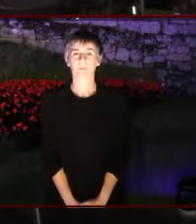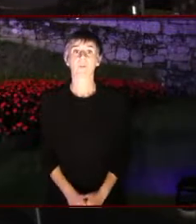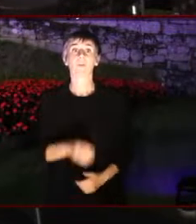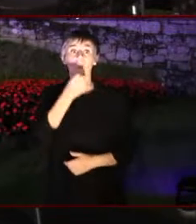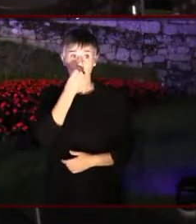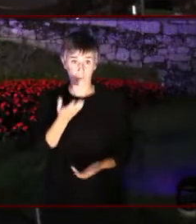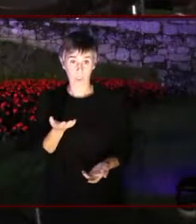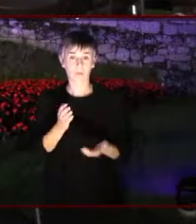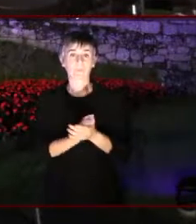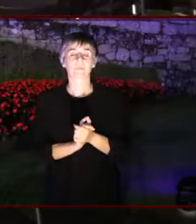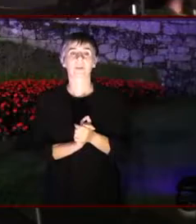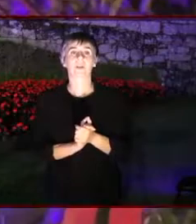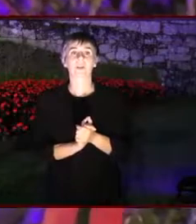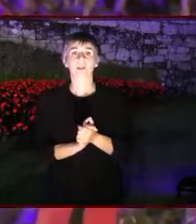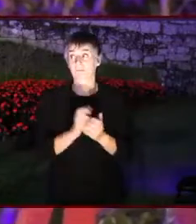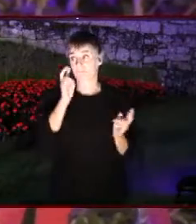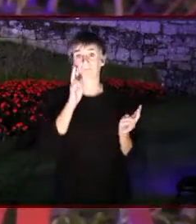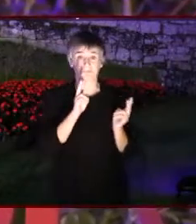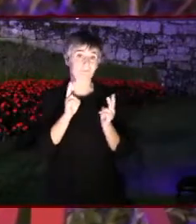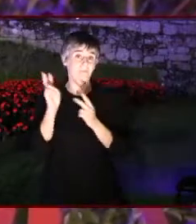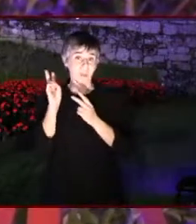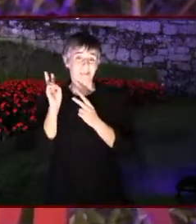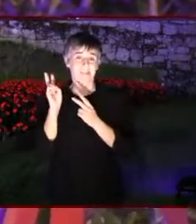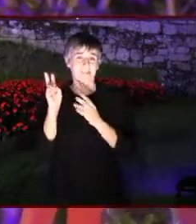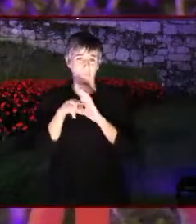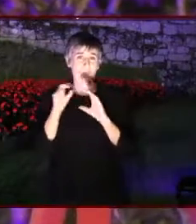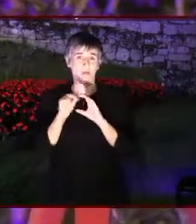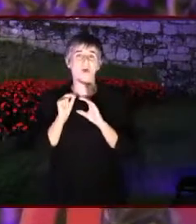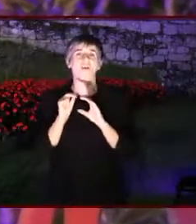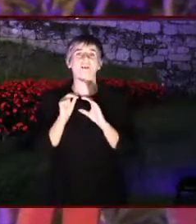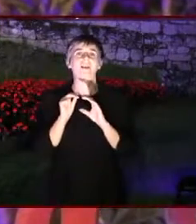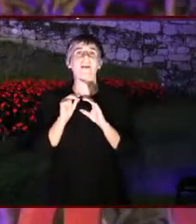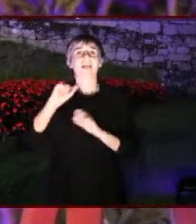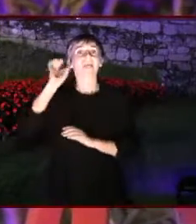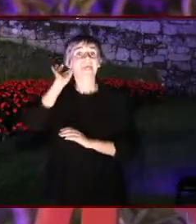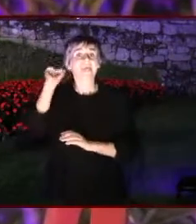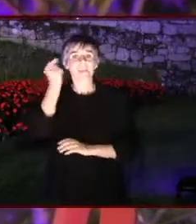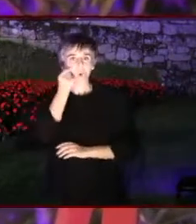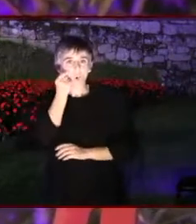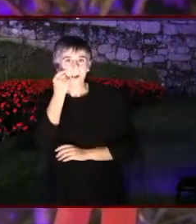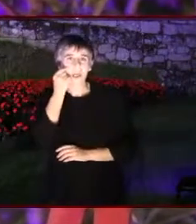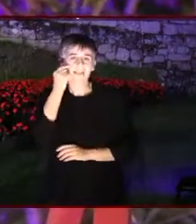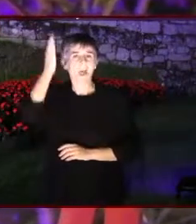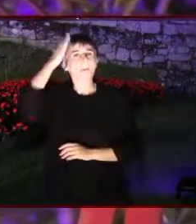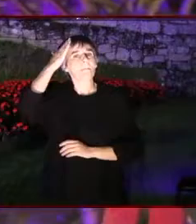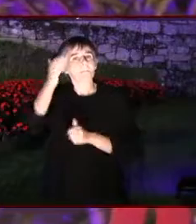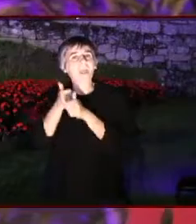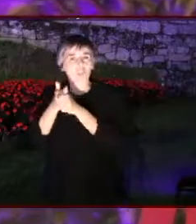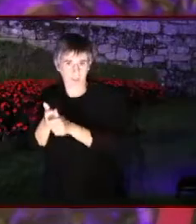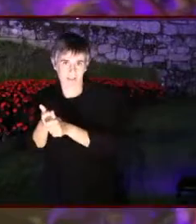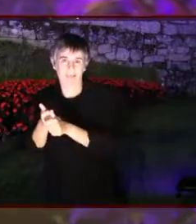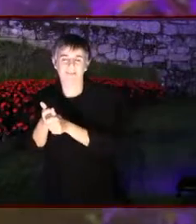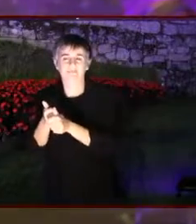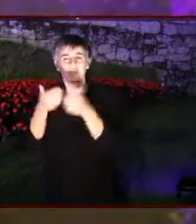Bueno, como está de saber, Descubrias Mentoring céntrase no acompañamento desas mozas